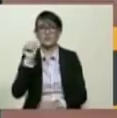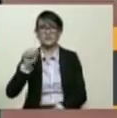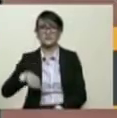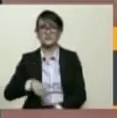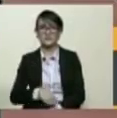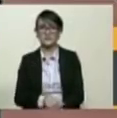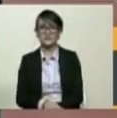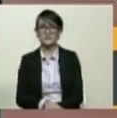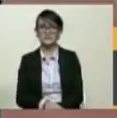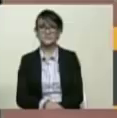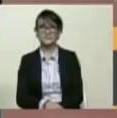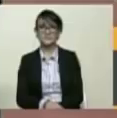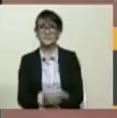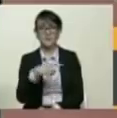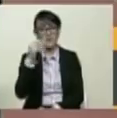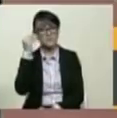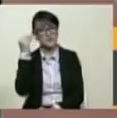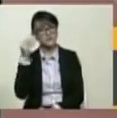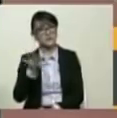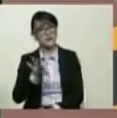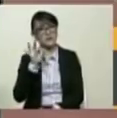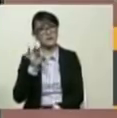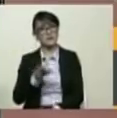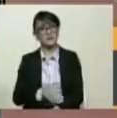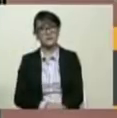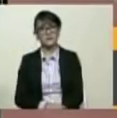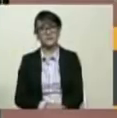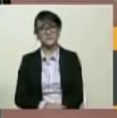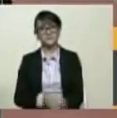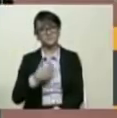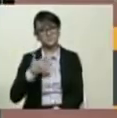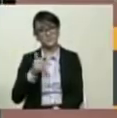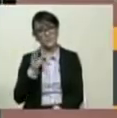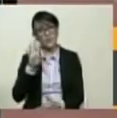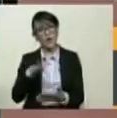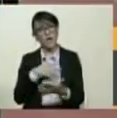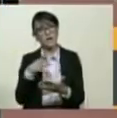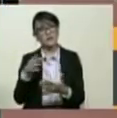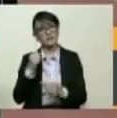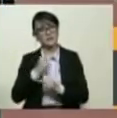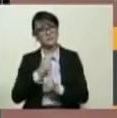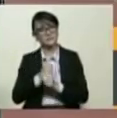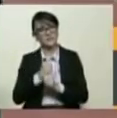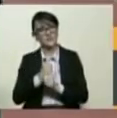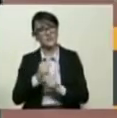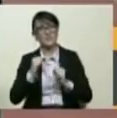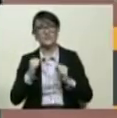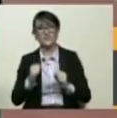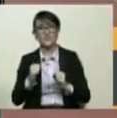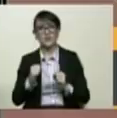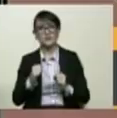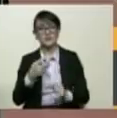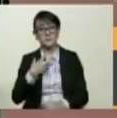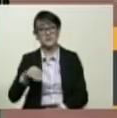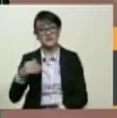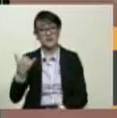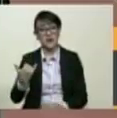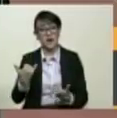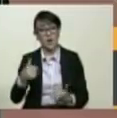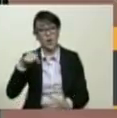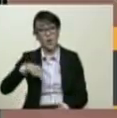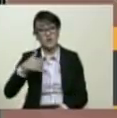que consideren elegir. Nosotros tenemos una agenda que es una agenda muy intensa. El presidente tiene hoy anuncios